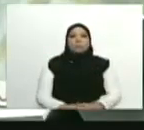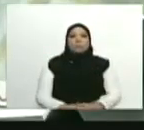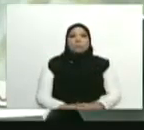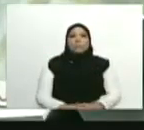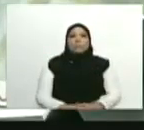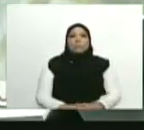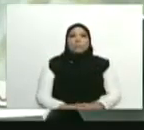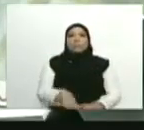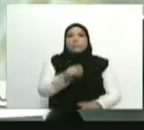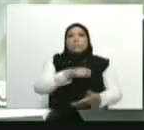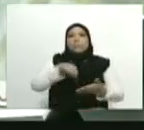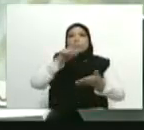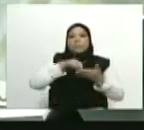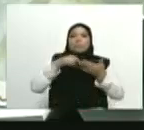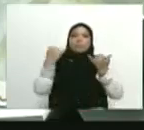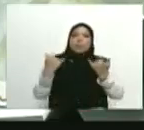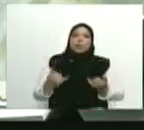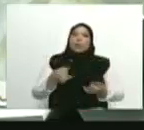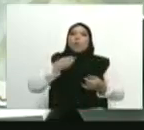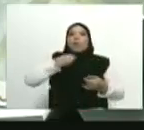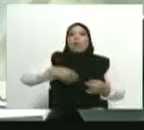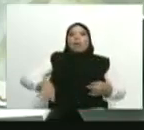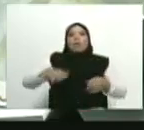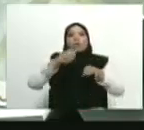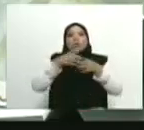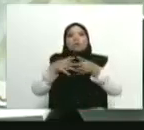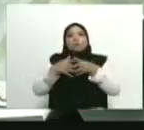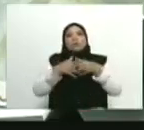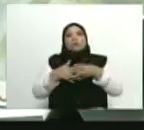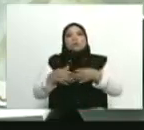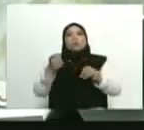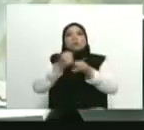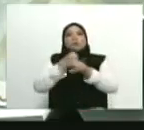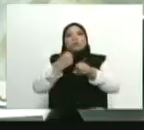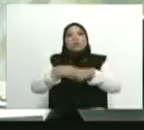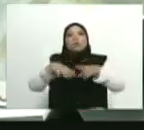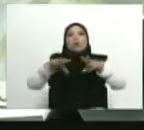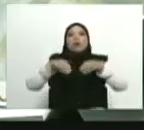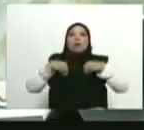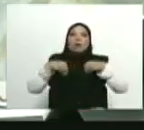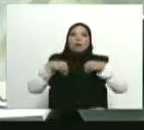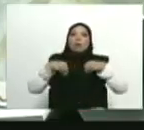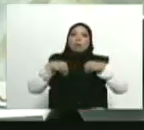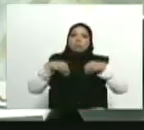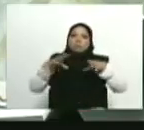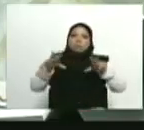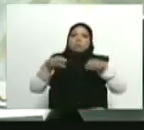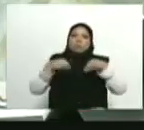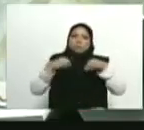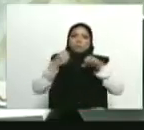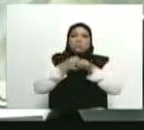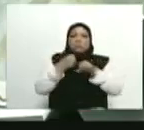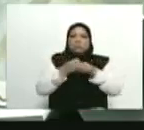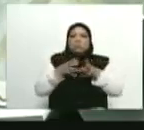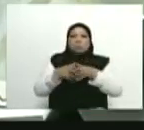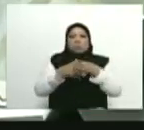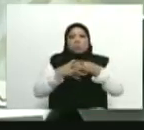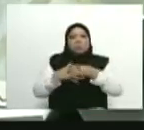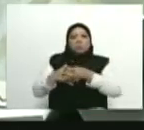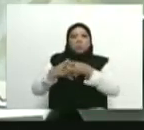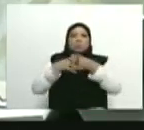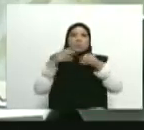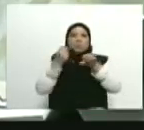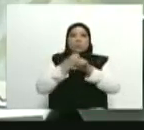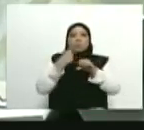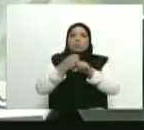firmar, ya derrotado, el imperio tuvo que reconocer, lo reconocemos, han triunfado ustedes. Y